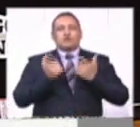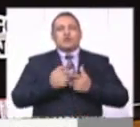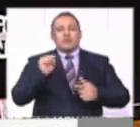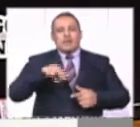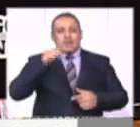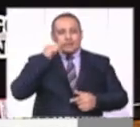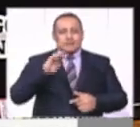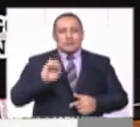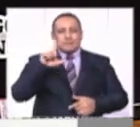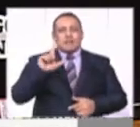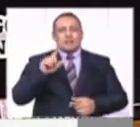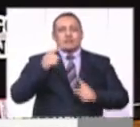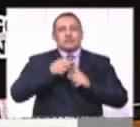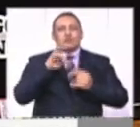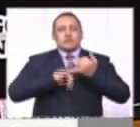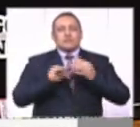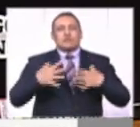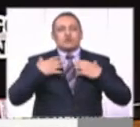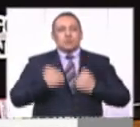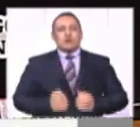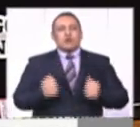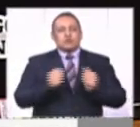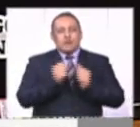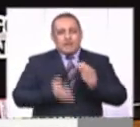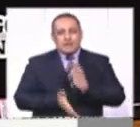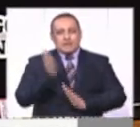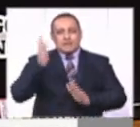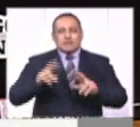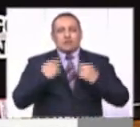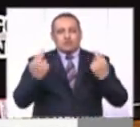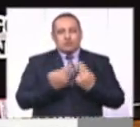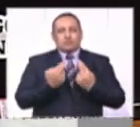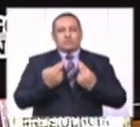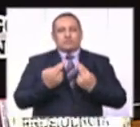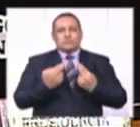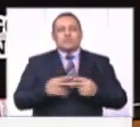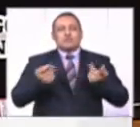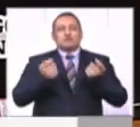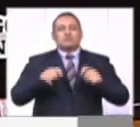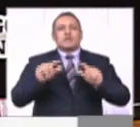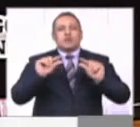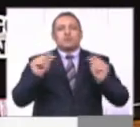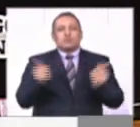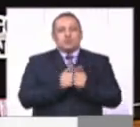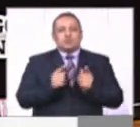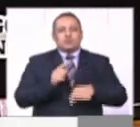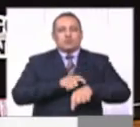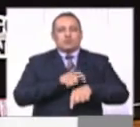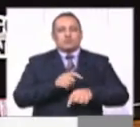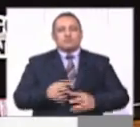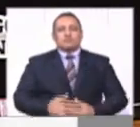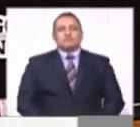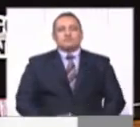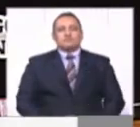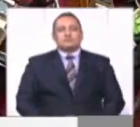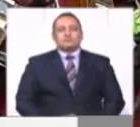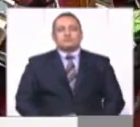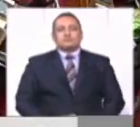Aníbal Torres Vázquez y a su abogado a abandonar la sala de sesiones se suspende la sesión por breve